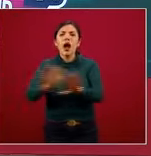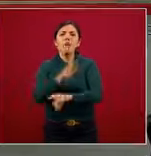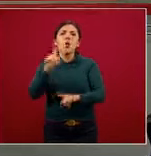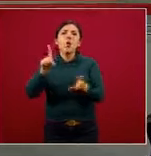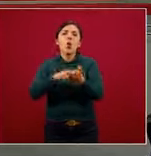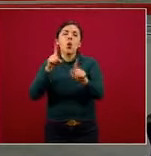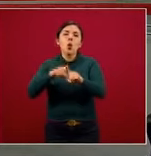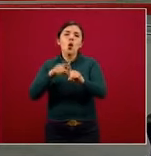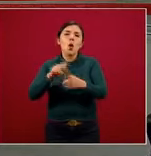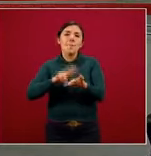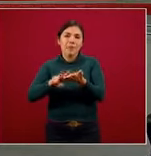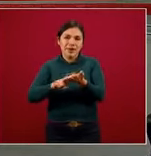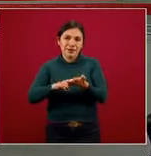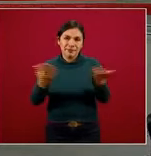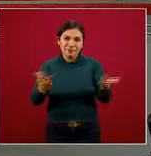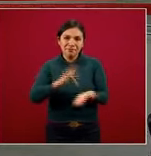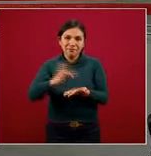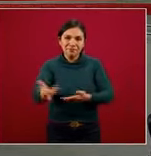Muchísimas gracias.